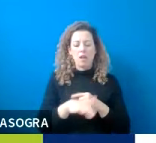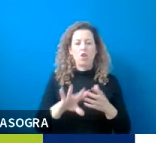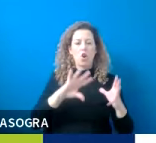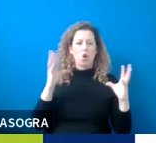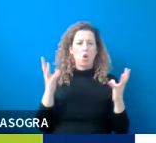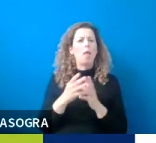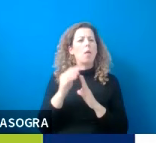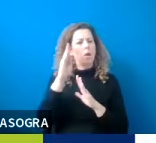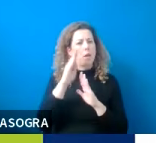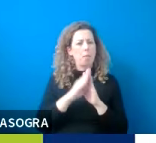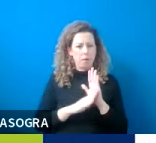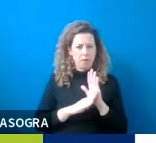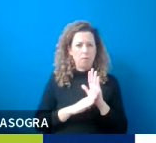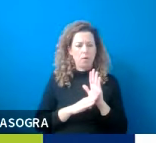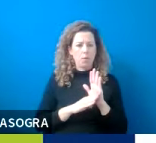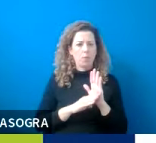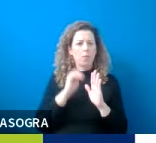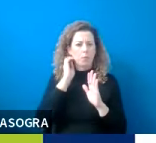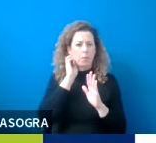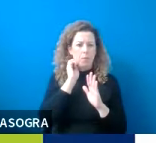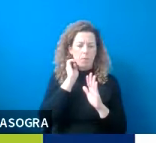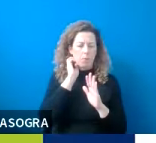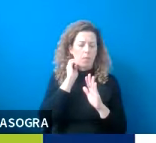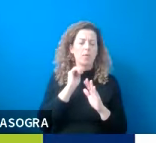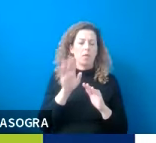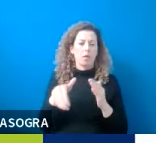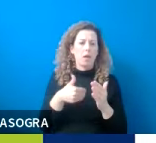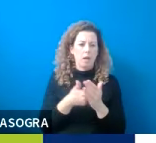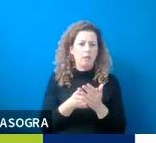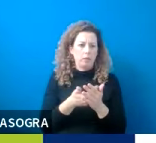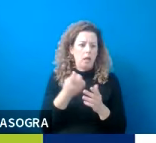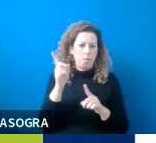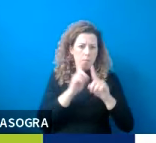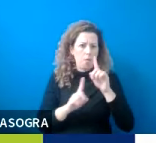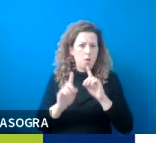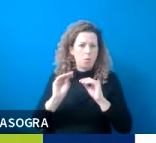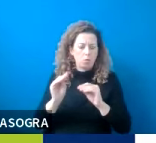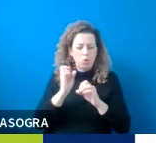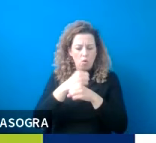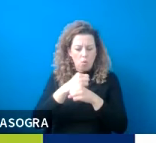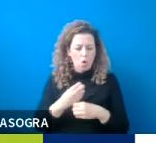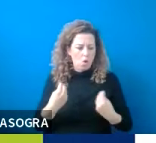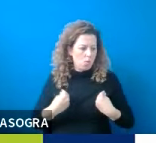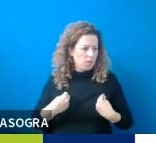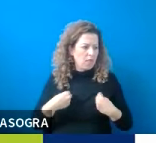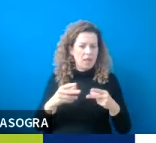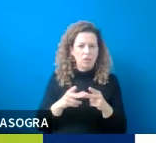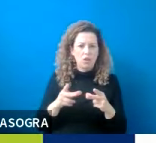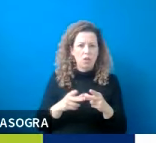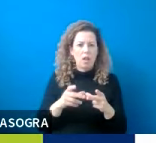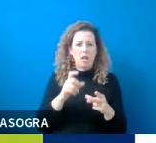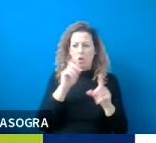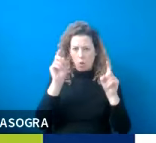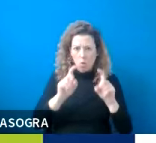principios de la atención temprana, teniendo en cuenta aspectos intrapersonales, biológicos, psicológicos y sociales, así como educativos.